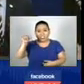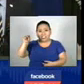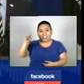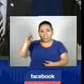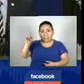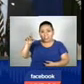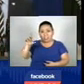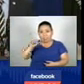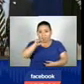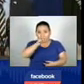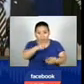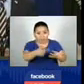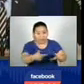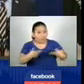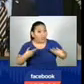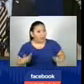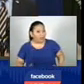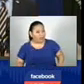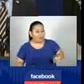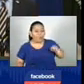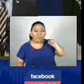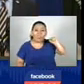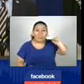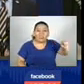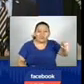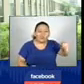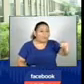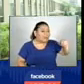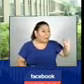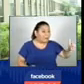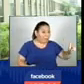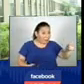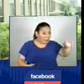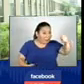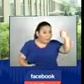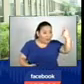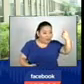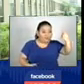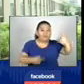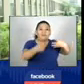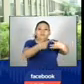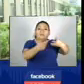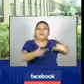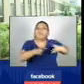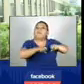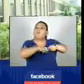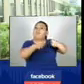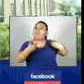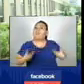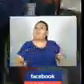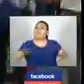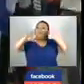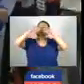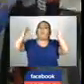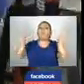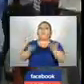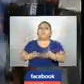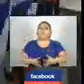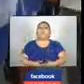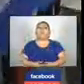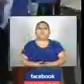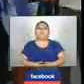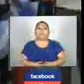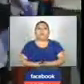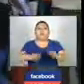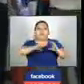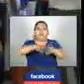de derechos humanos cuando son los principales violadores de derechos humanos en el mundo? Mientras